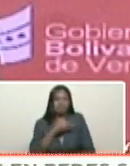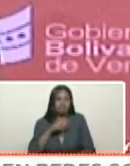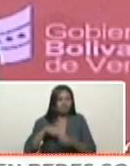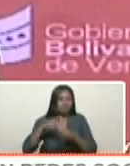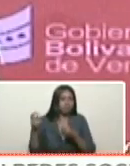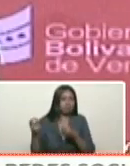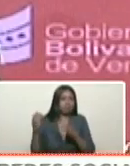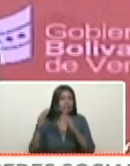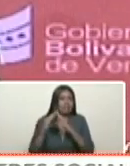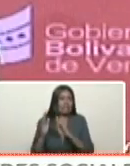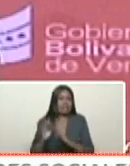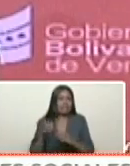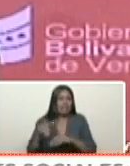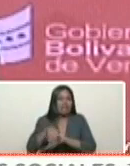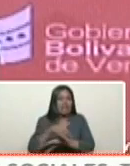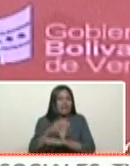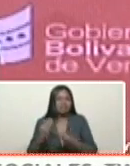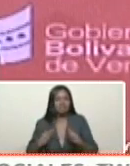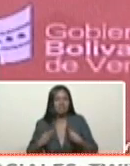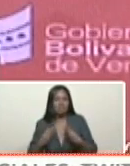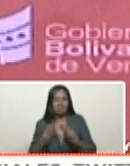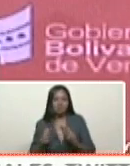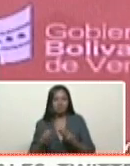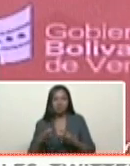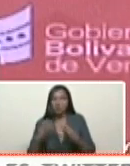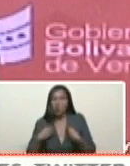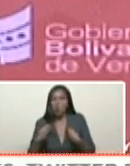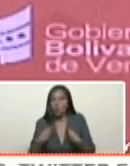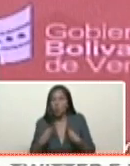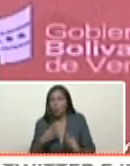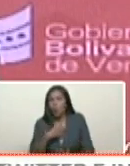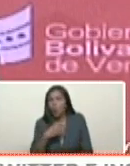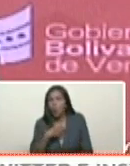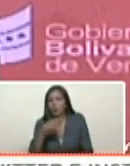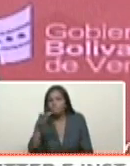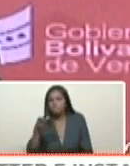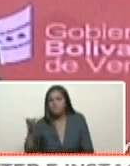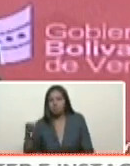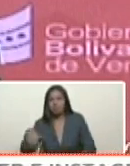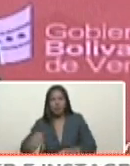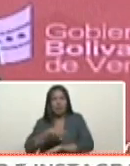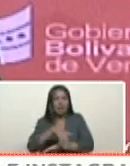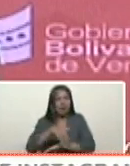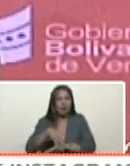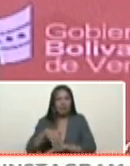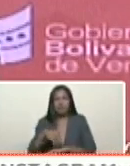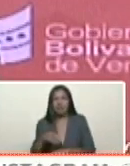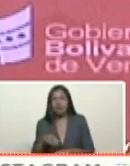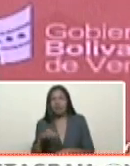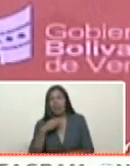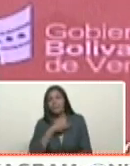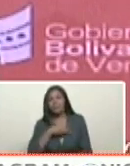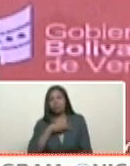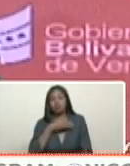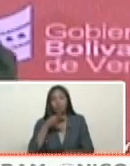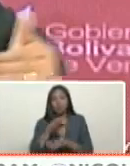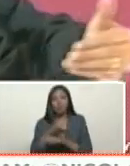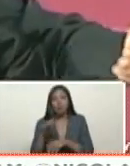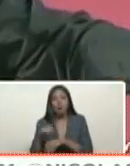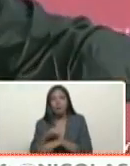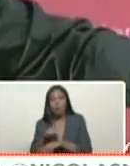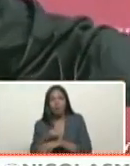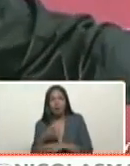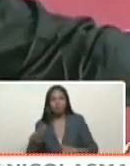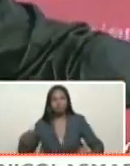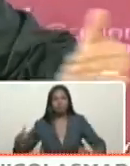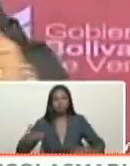en las calles. No puede haber nadie en las calles. Y la misión Negra Hipólita tiene que ir a la búsqueda para